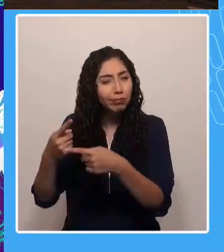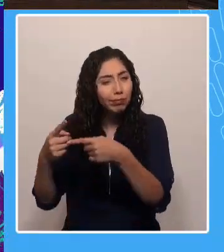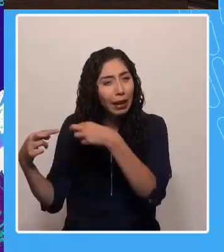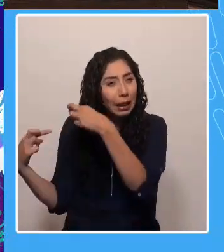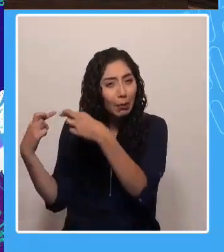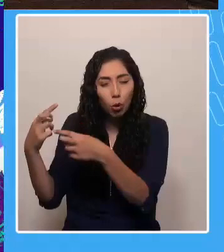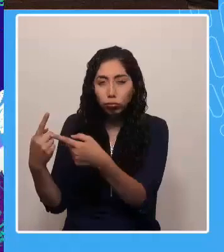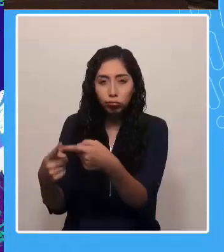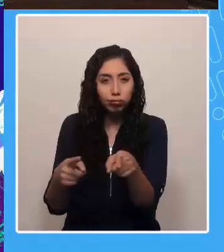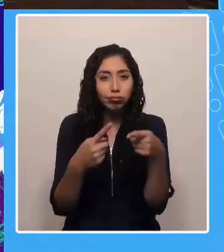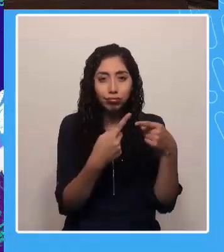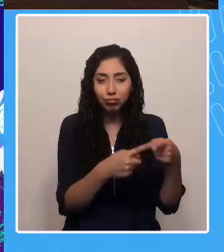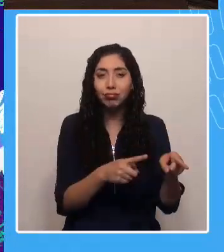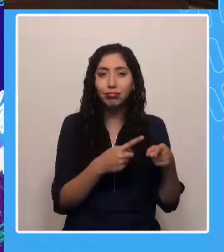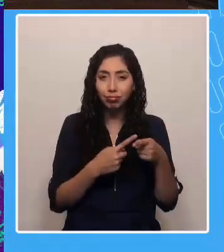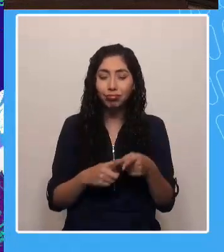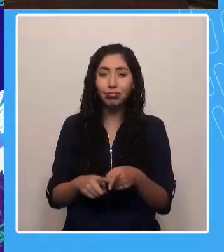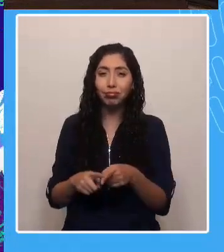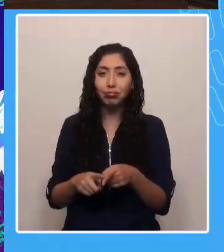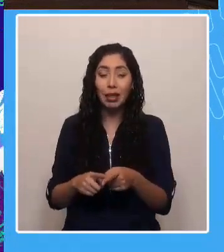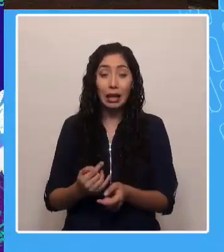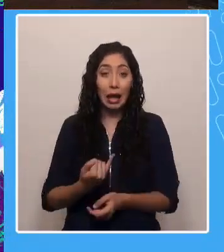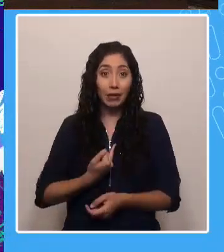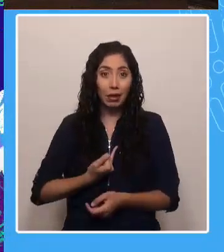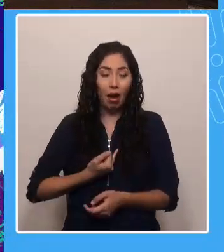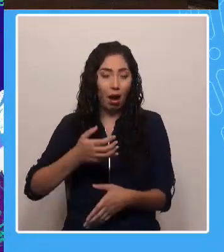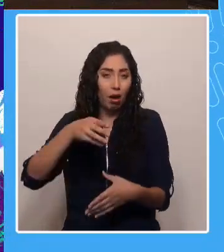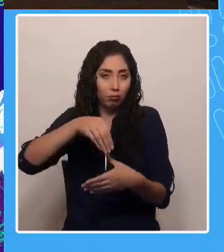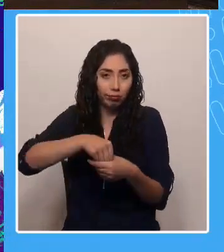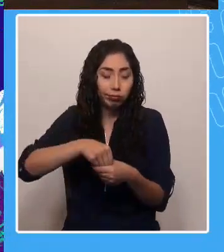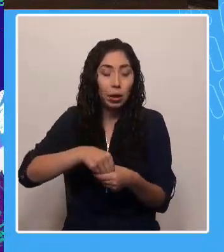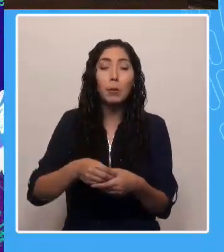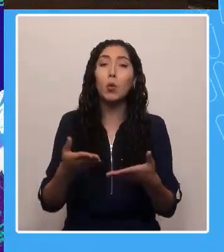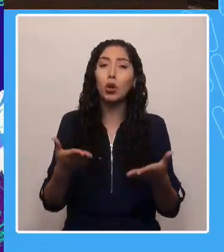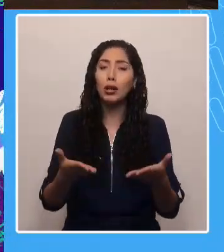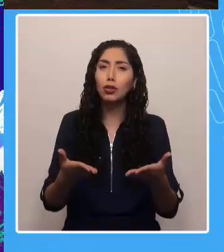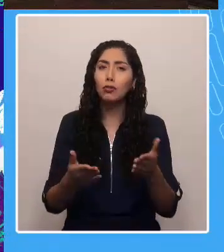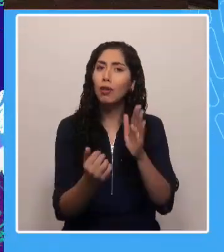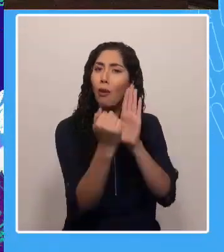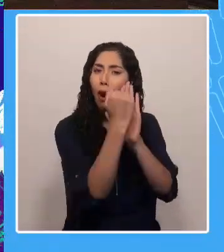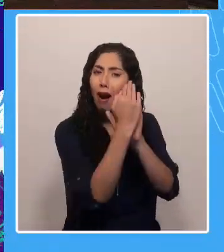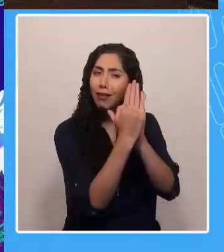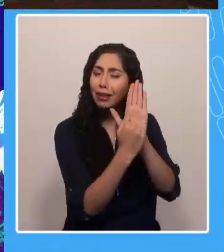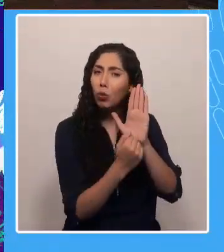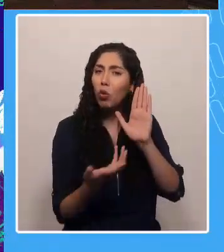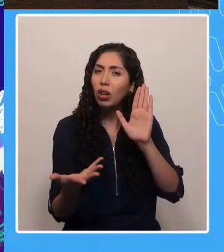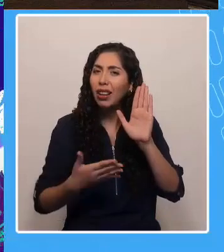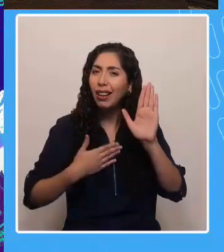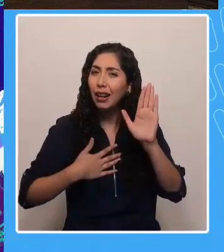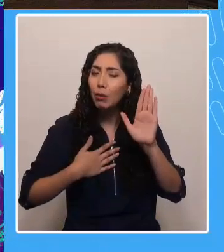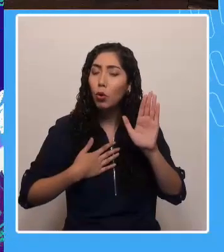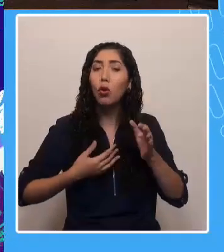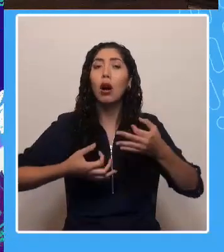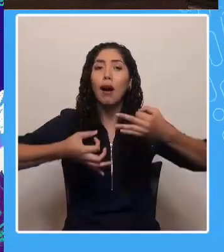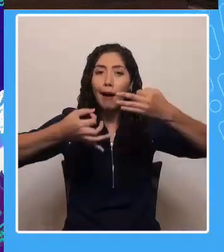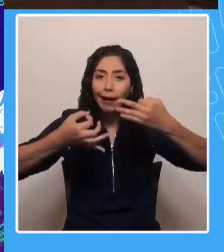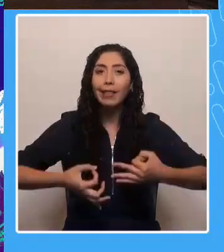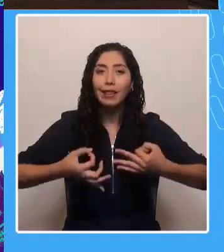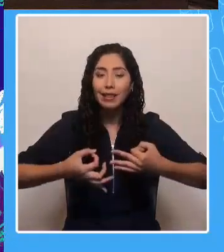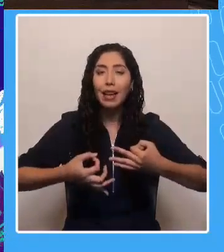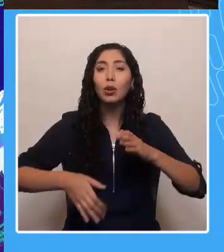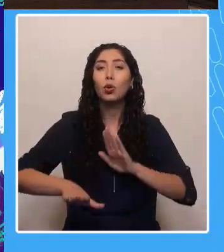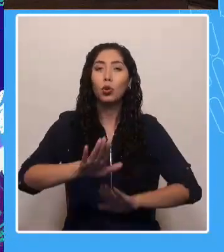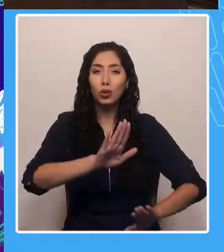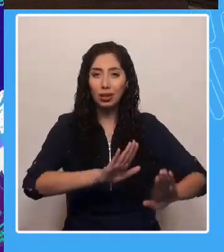nuestra diversa composición e identidades. Por eso buscamos en los articulados garantizar constitucionalmente su